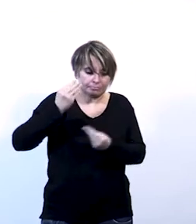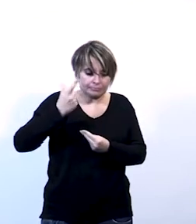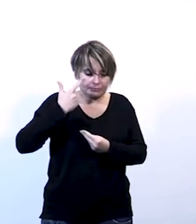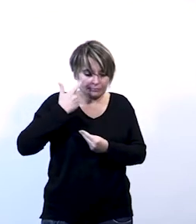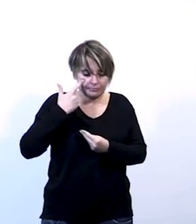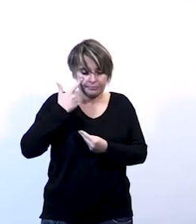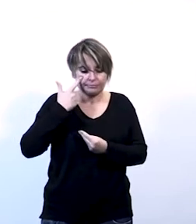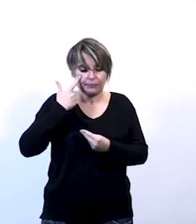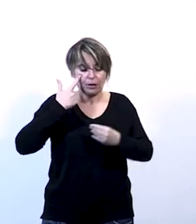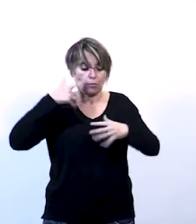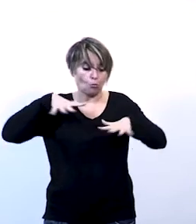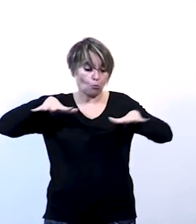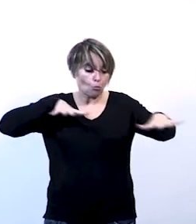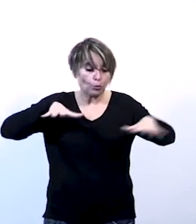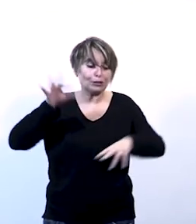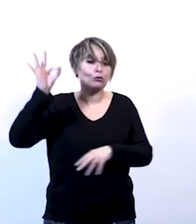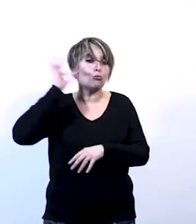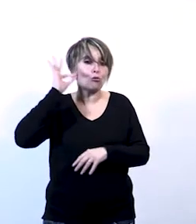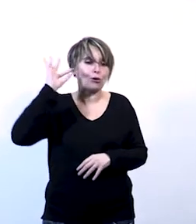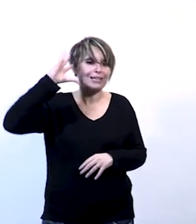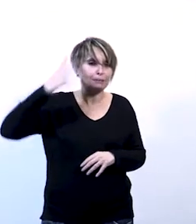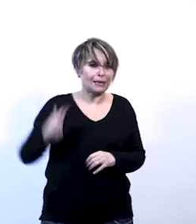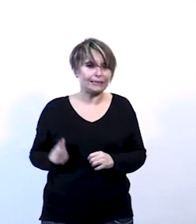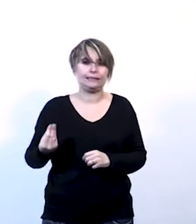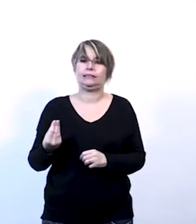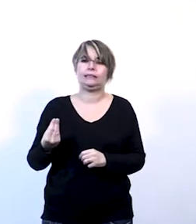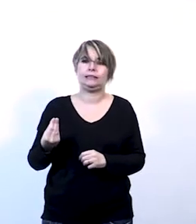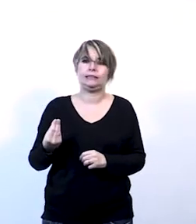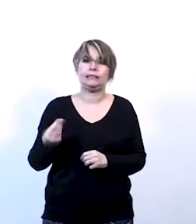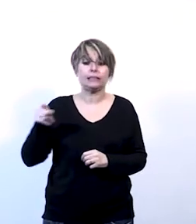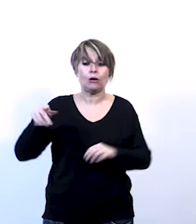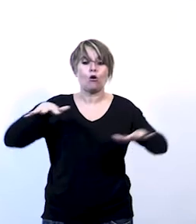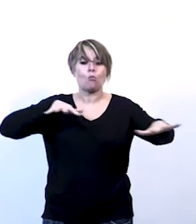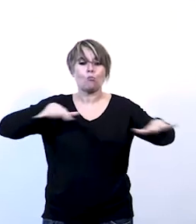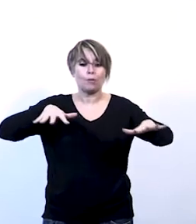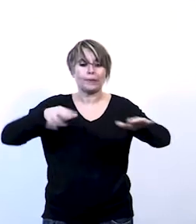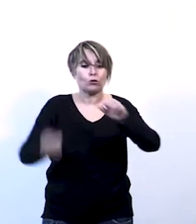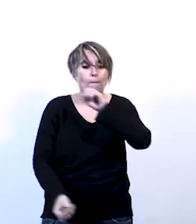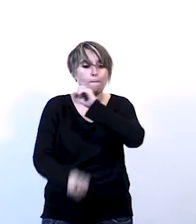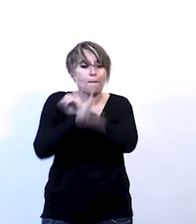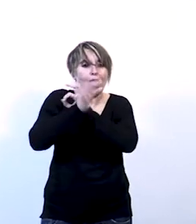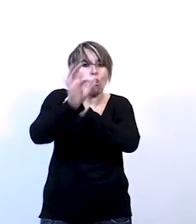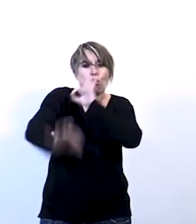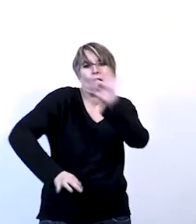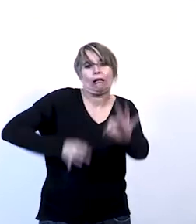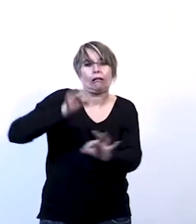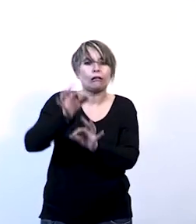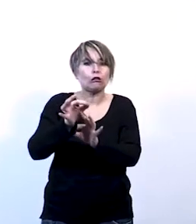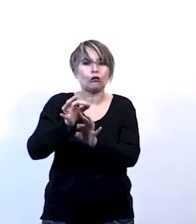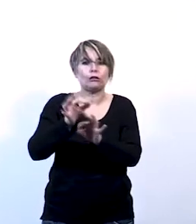el movimiento de mujeres palestinas se convirtió en organizaciones y